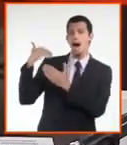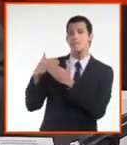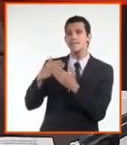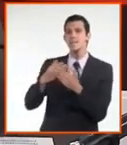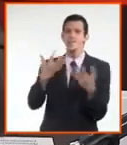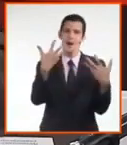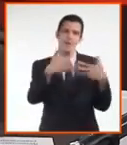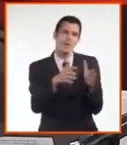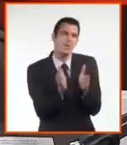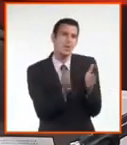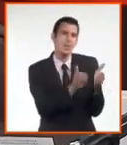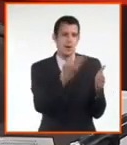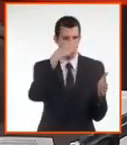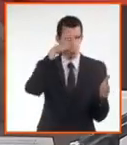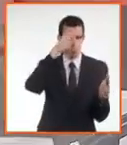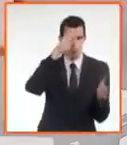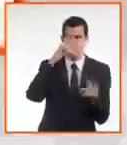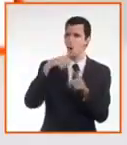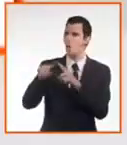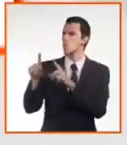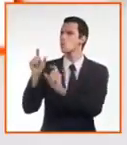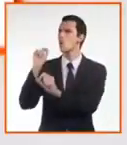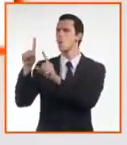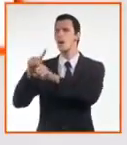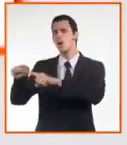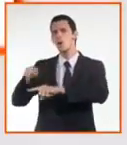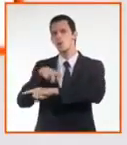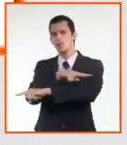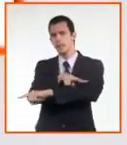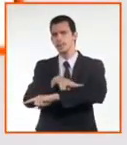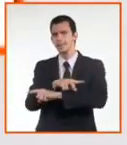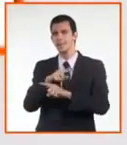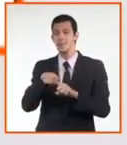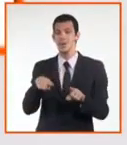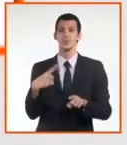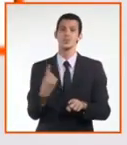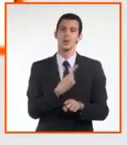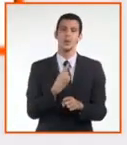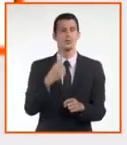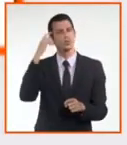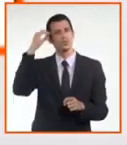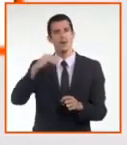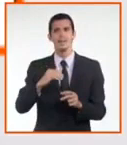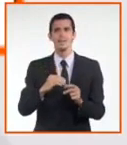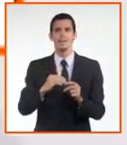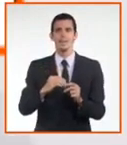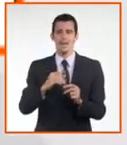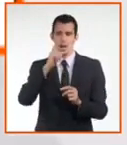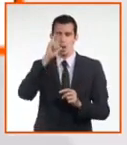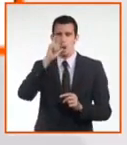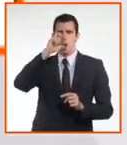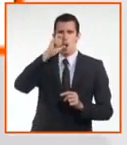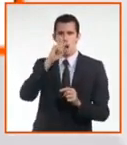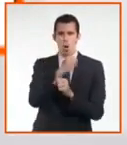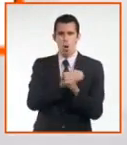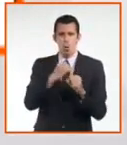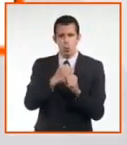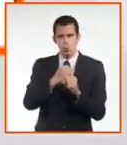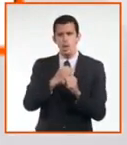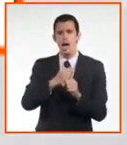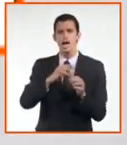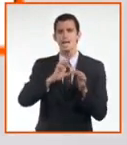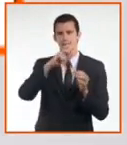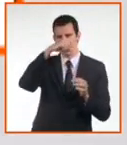gas y el proveedor habitual de jóvenes pero cuarto son los productores de gas en el mundo son menos de 10 la